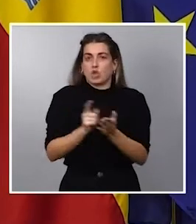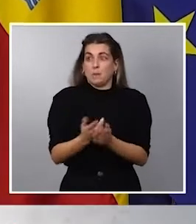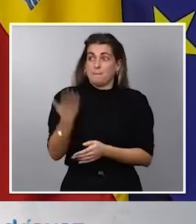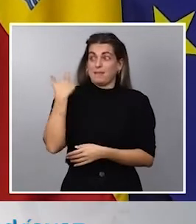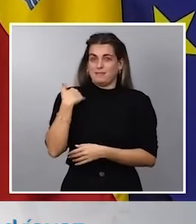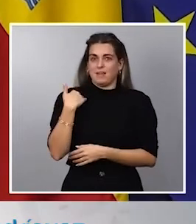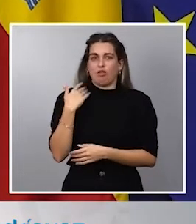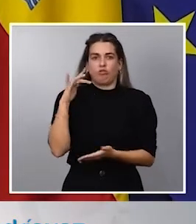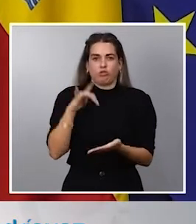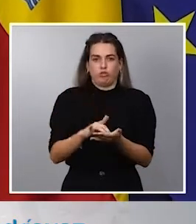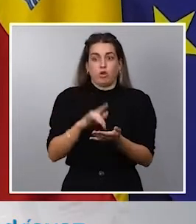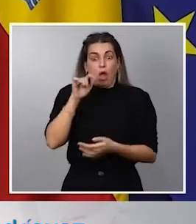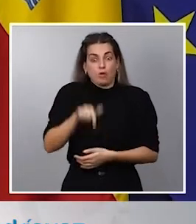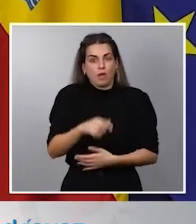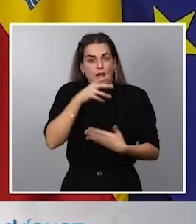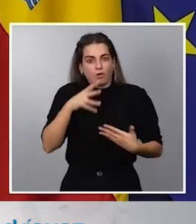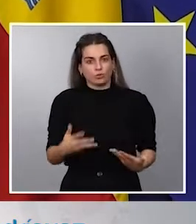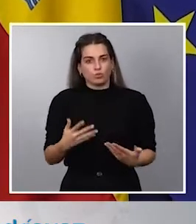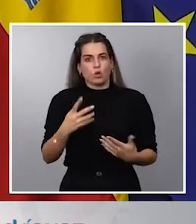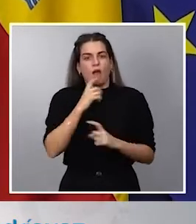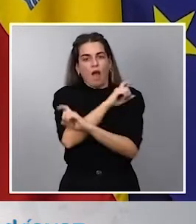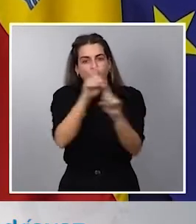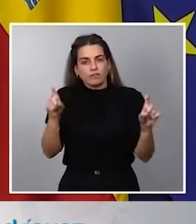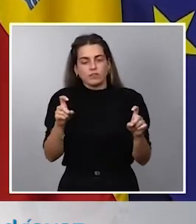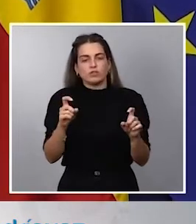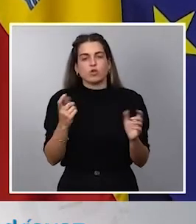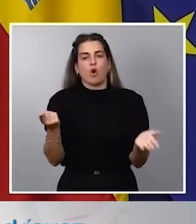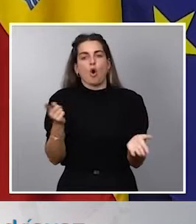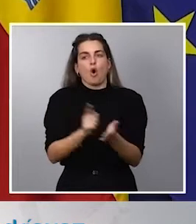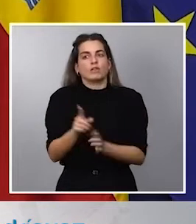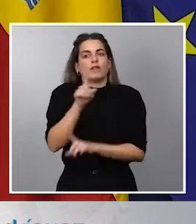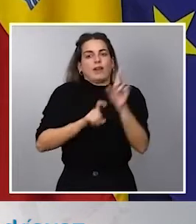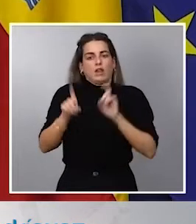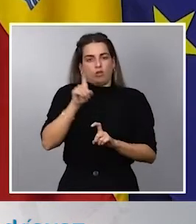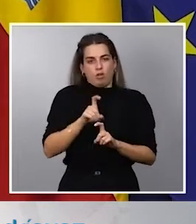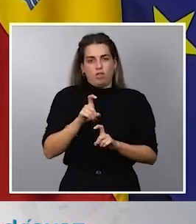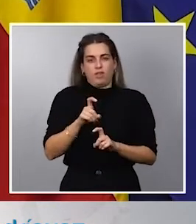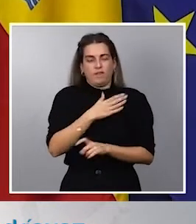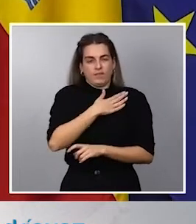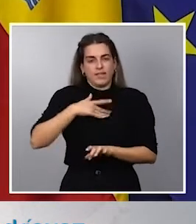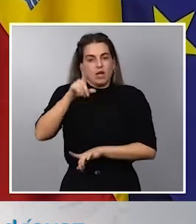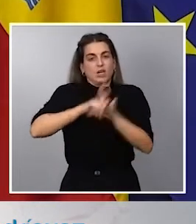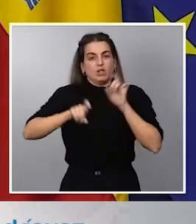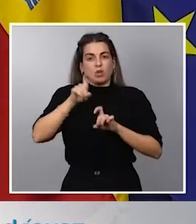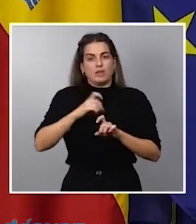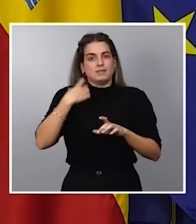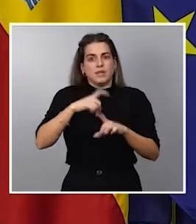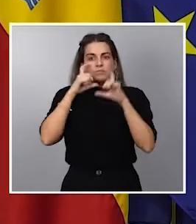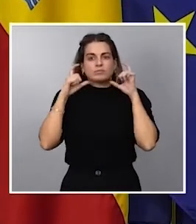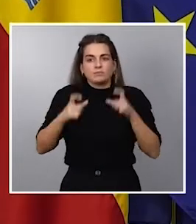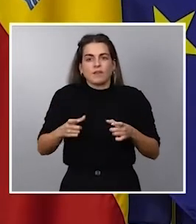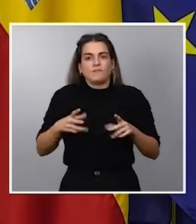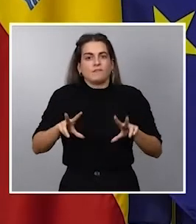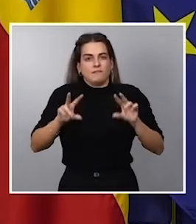en el día de hoy, se vuelve y se retrocede y, por tanto, se acaba la restricción de